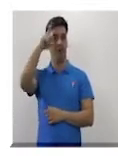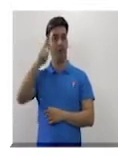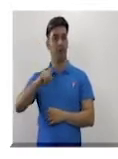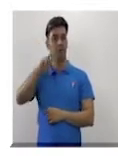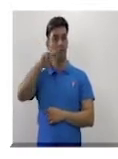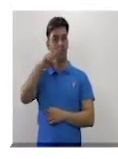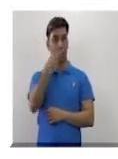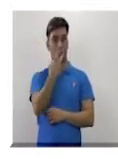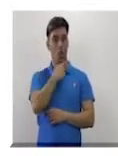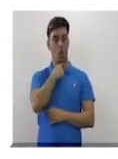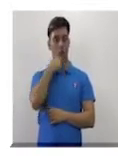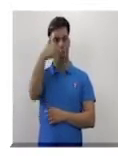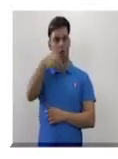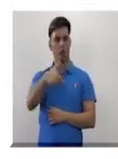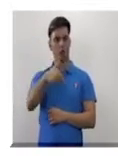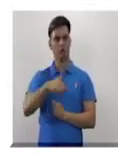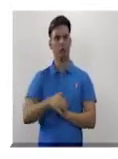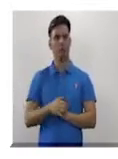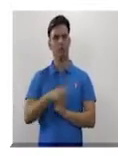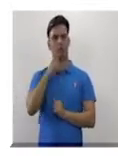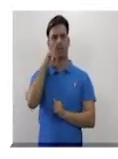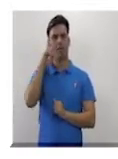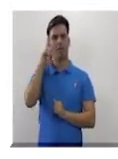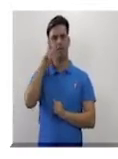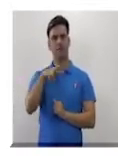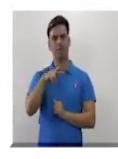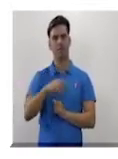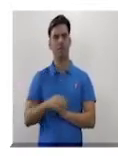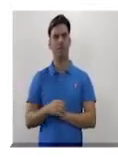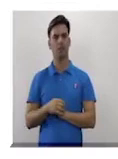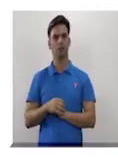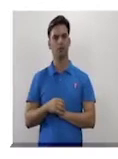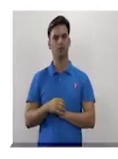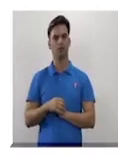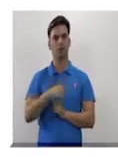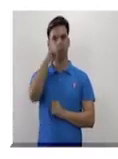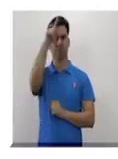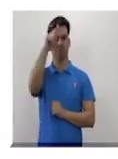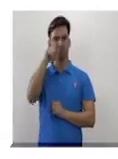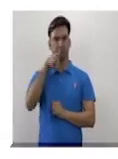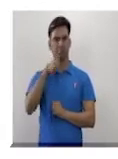gráfica tiene eje de simetría y igual a 0.